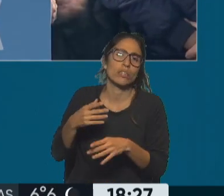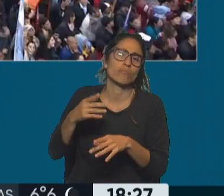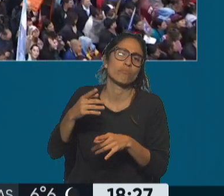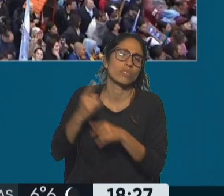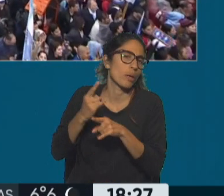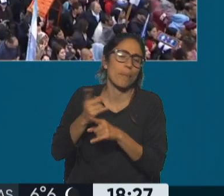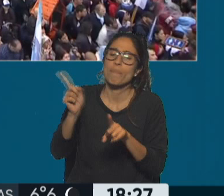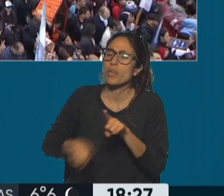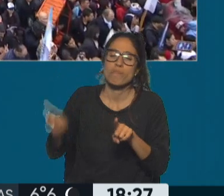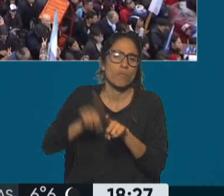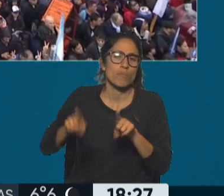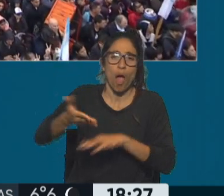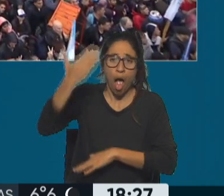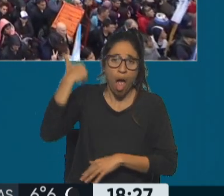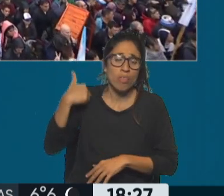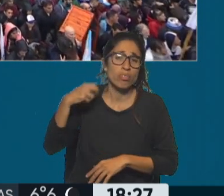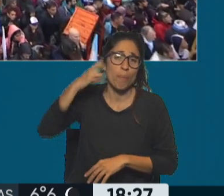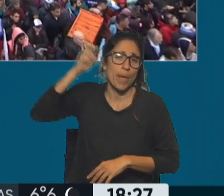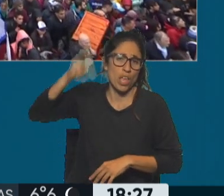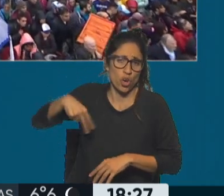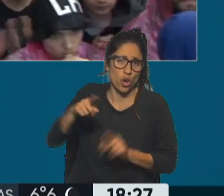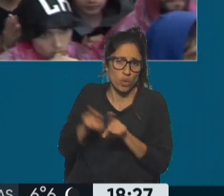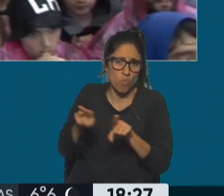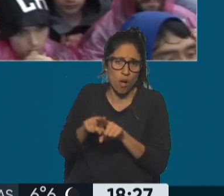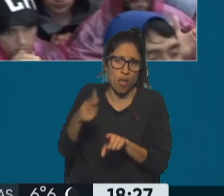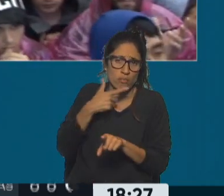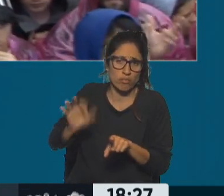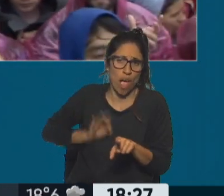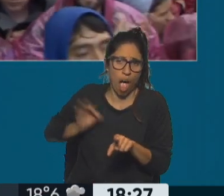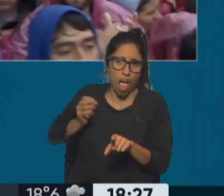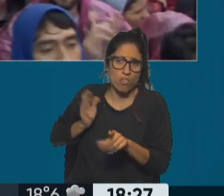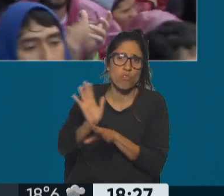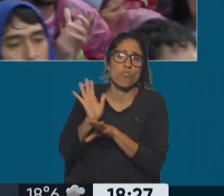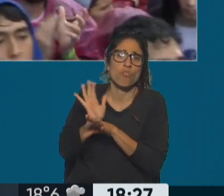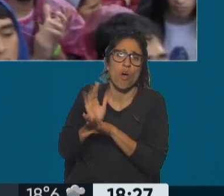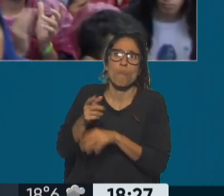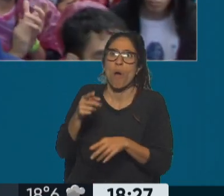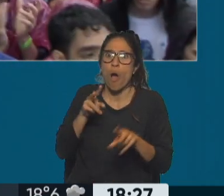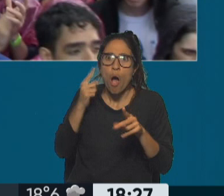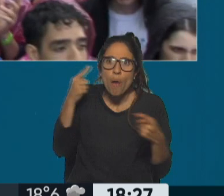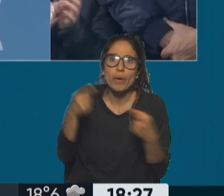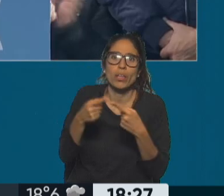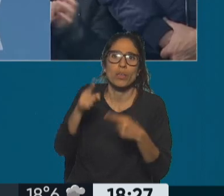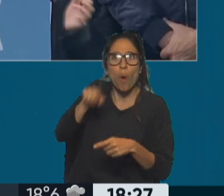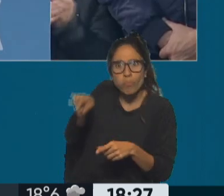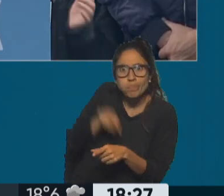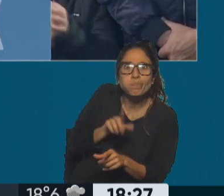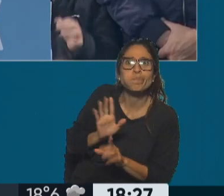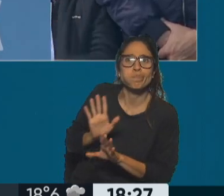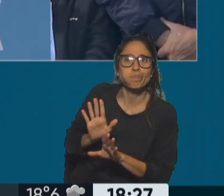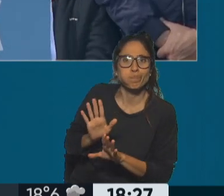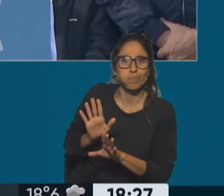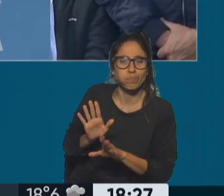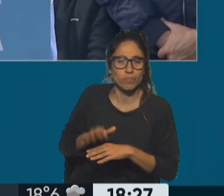en determinados momentos de la historia, cuando se siente tocada, siente que hay que distribuir riqueza y no hay una burguesía nacional como la